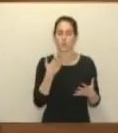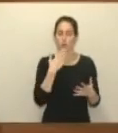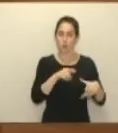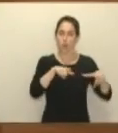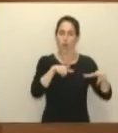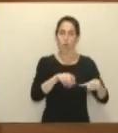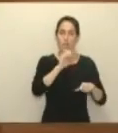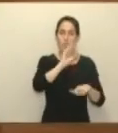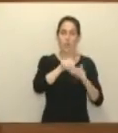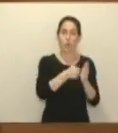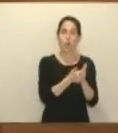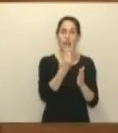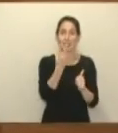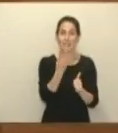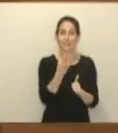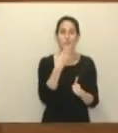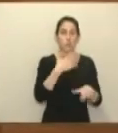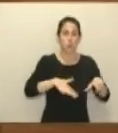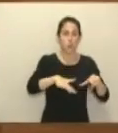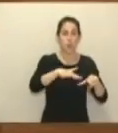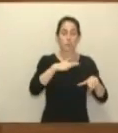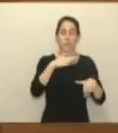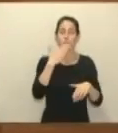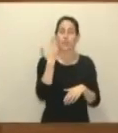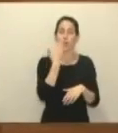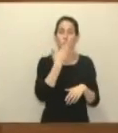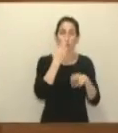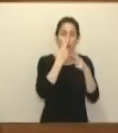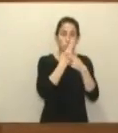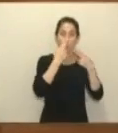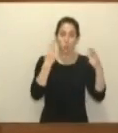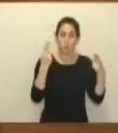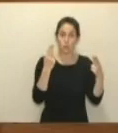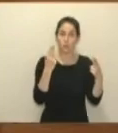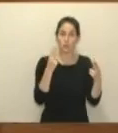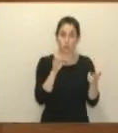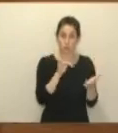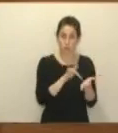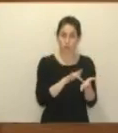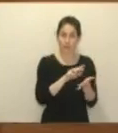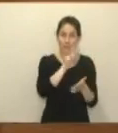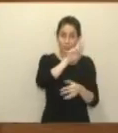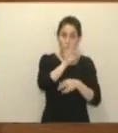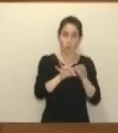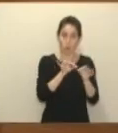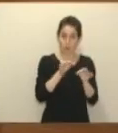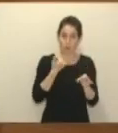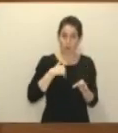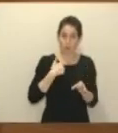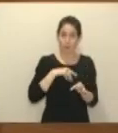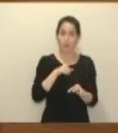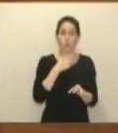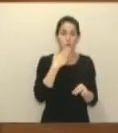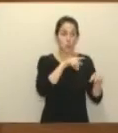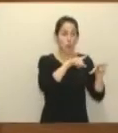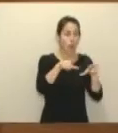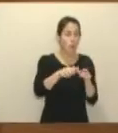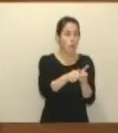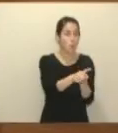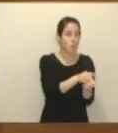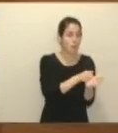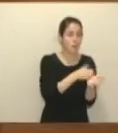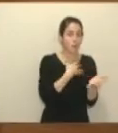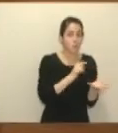3 de espacios que no tuvieran uso en los centros públicos donde ya se imparte el segundo ciclo. Seguramente que esto nos hubiera